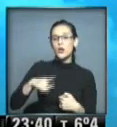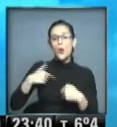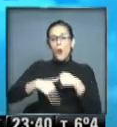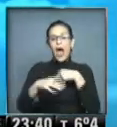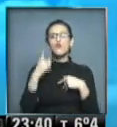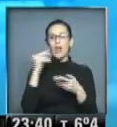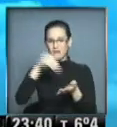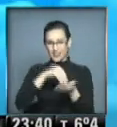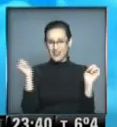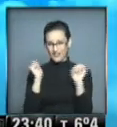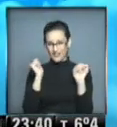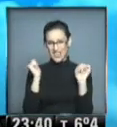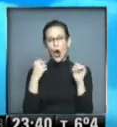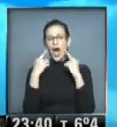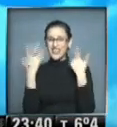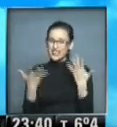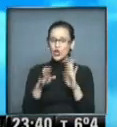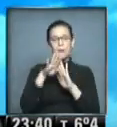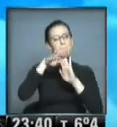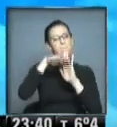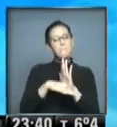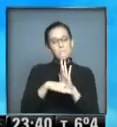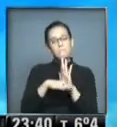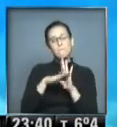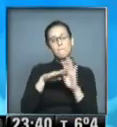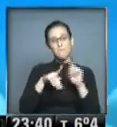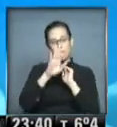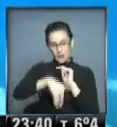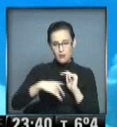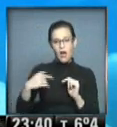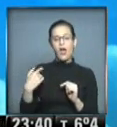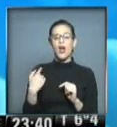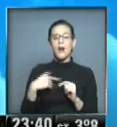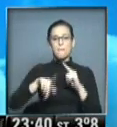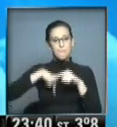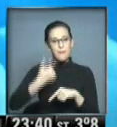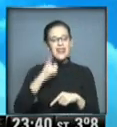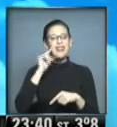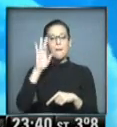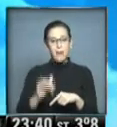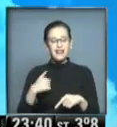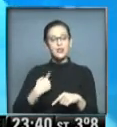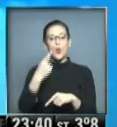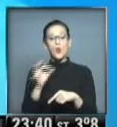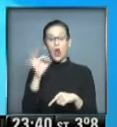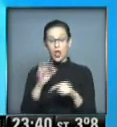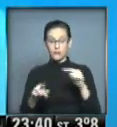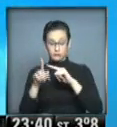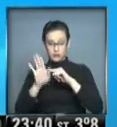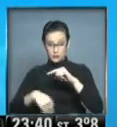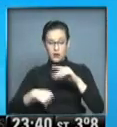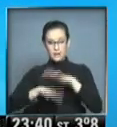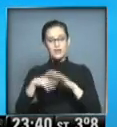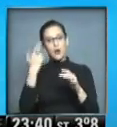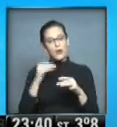un día más. Así que atención, con mínimas bajo cero. El caso de mañana martes, 1 grado de temperatura mínima, 9 de máxima,